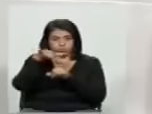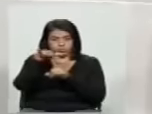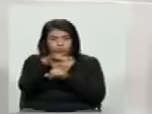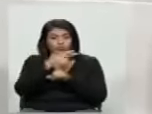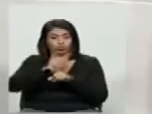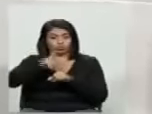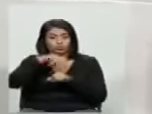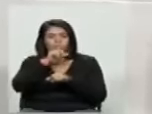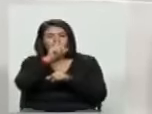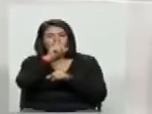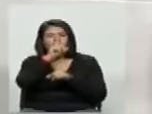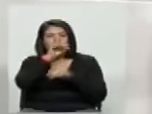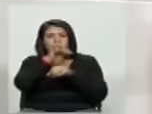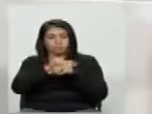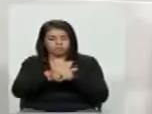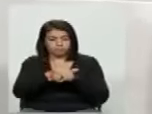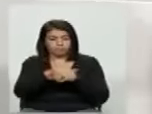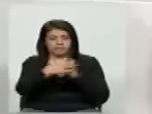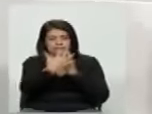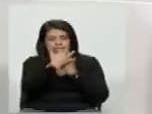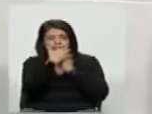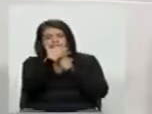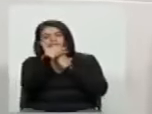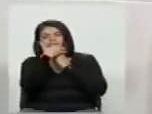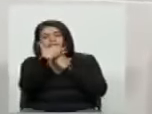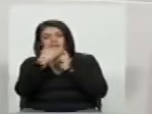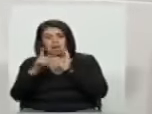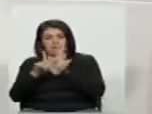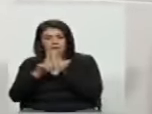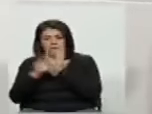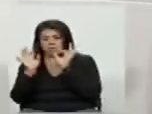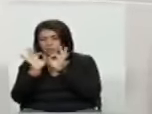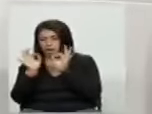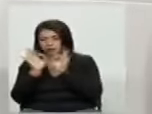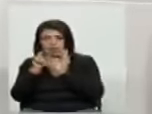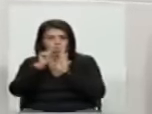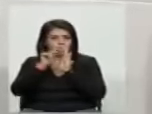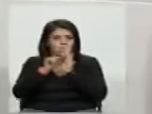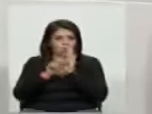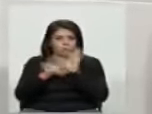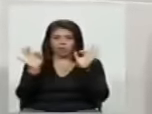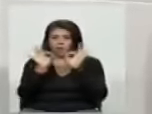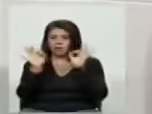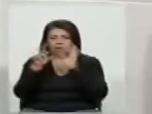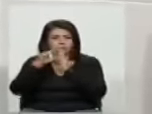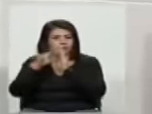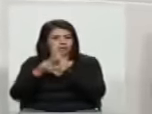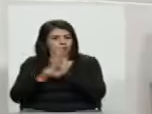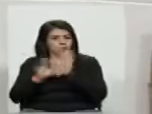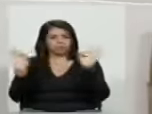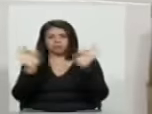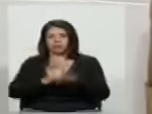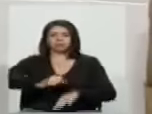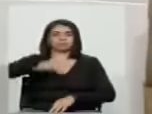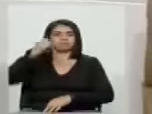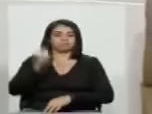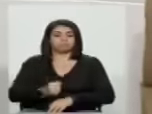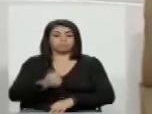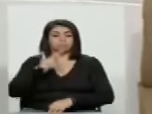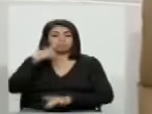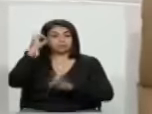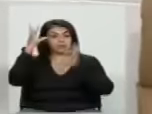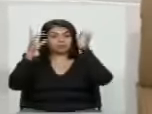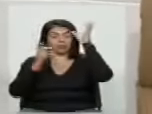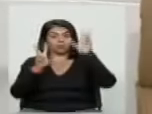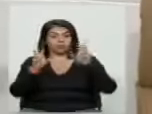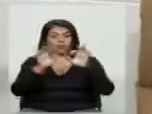siervos, que no estén sometidos a ninguna ley, a ninguna normativa, a ningún reglamento. Que hayan inventado